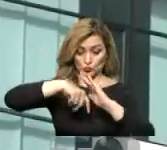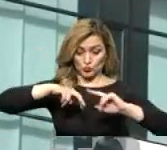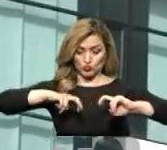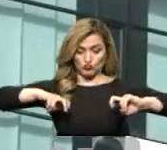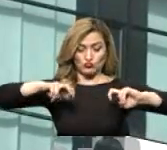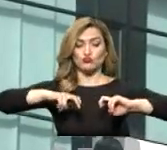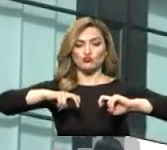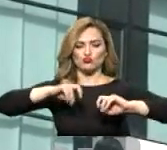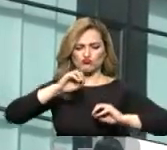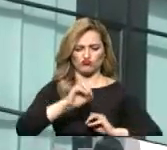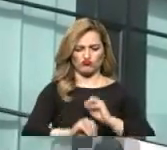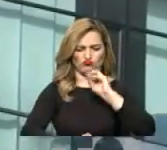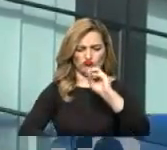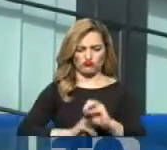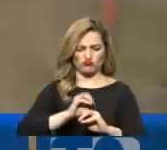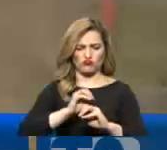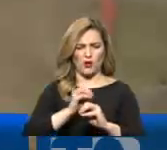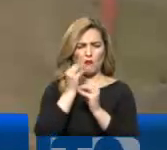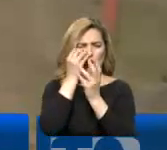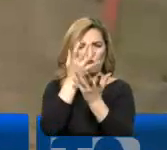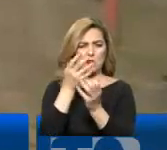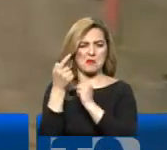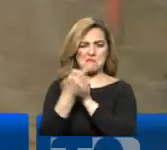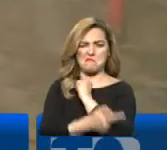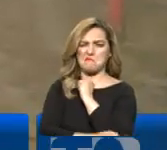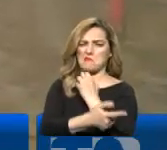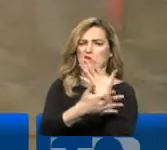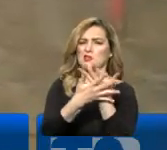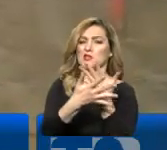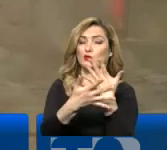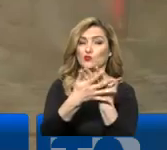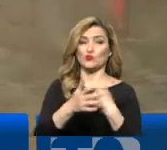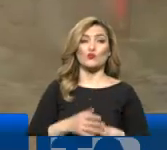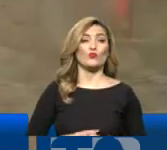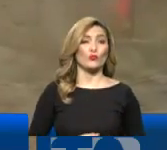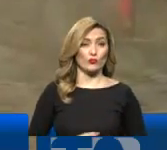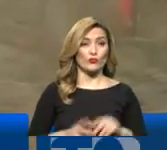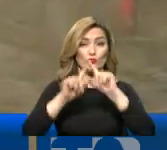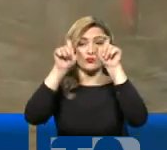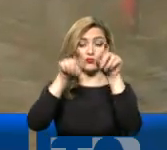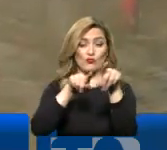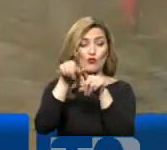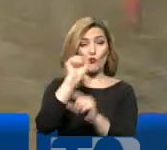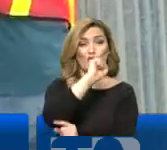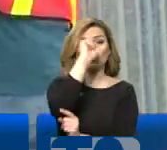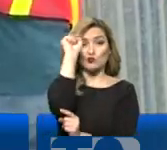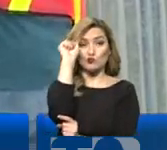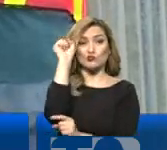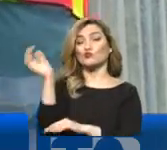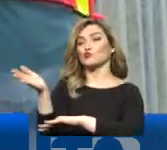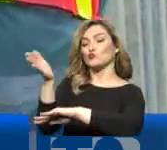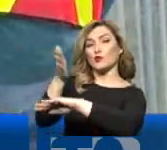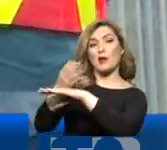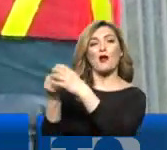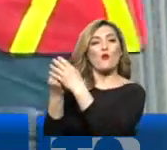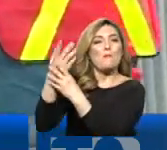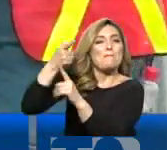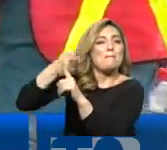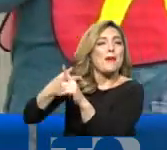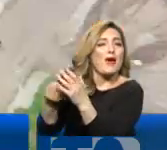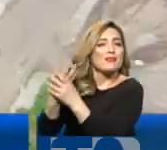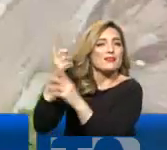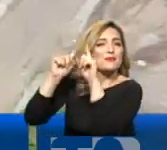informe con indicios de responsabilidad penal, donde se asegura que el consorcio ganador, que fue constituido meses antes de recibir el contrato,